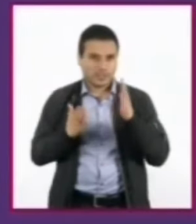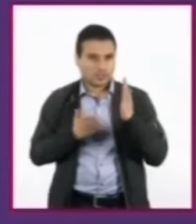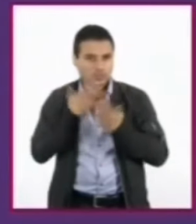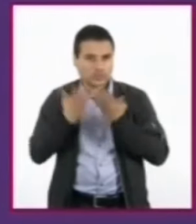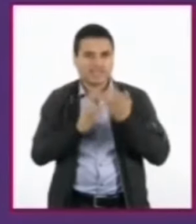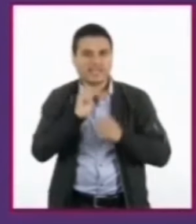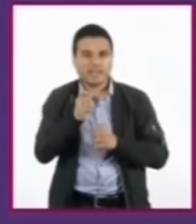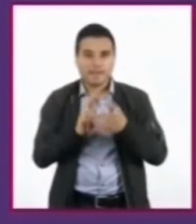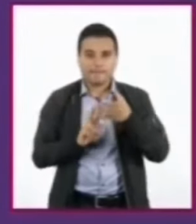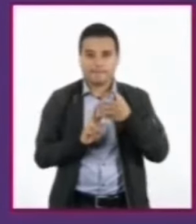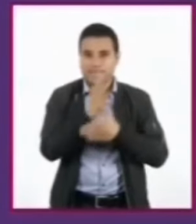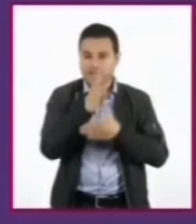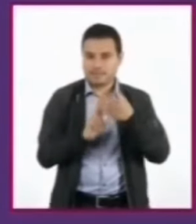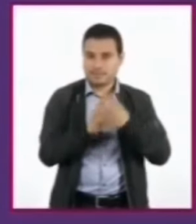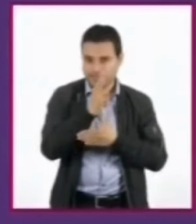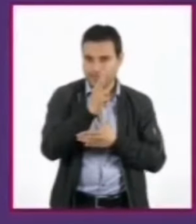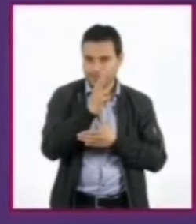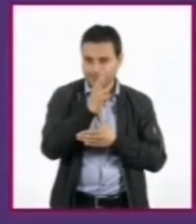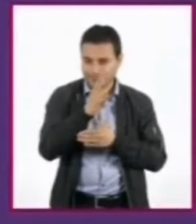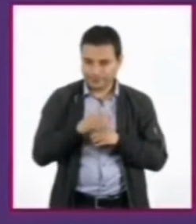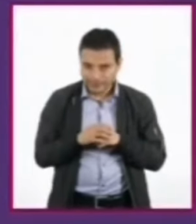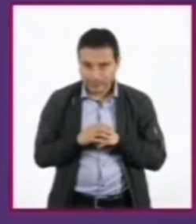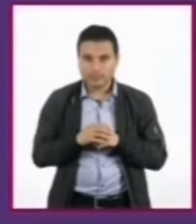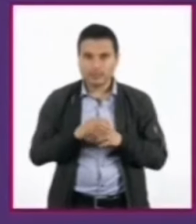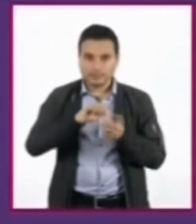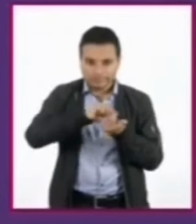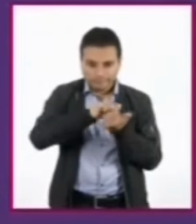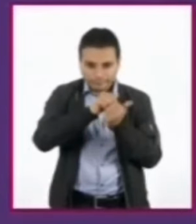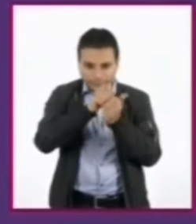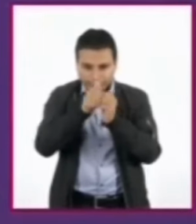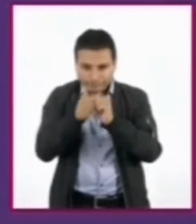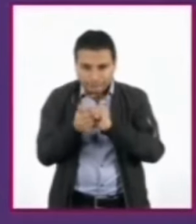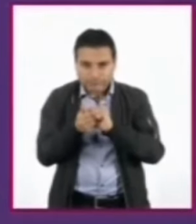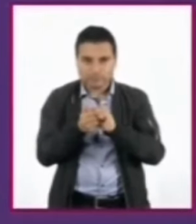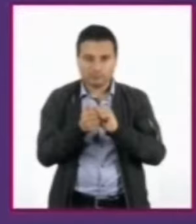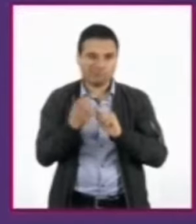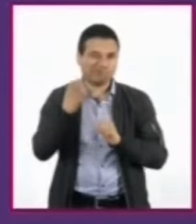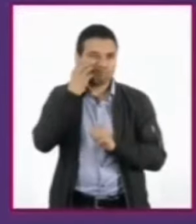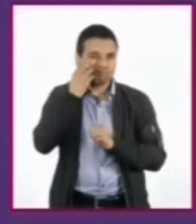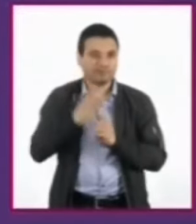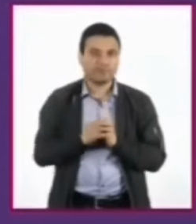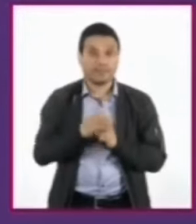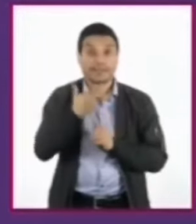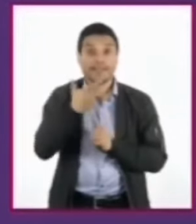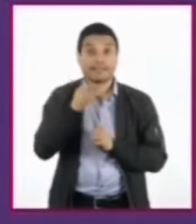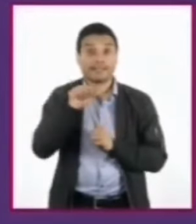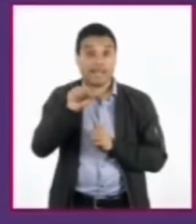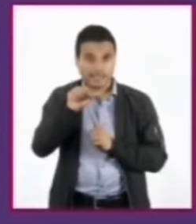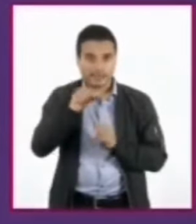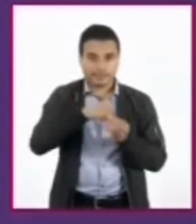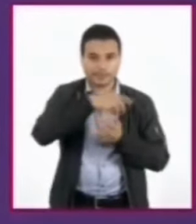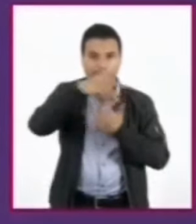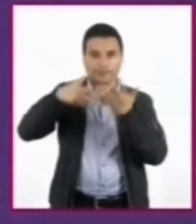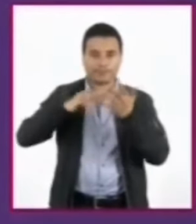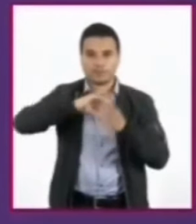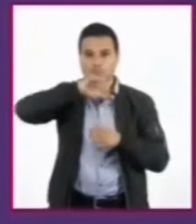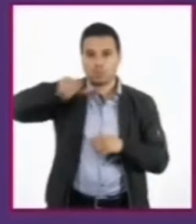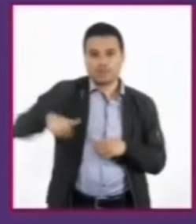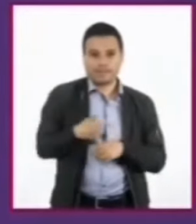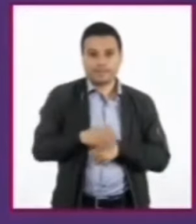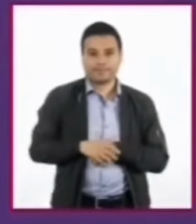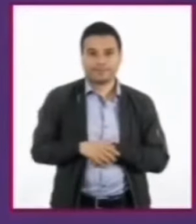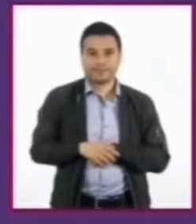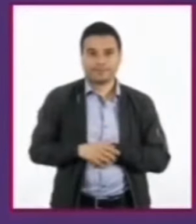fermentación de vegetales y diseñó un dispositivo para atrapar los gases que se producían en este proceso. Conectó un matraz a la boca de